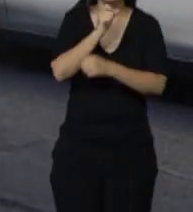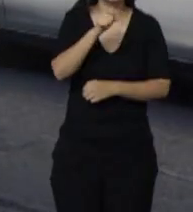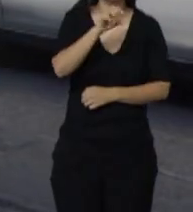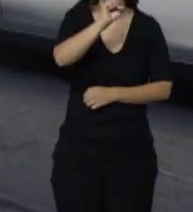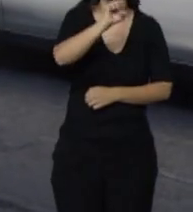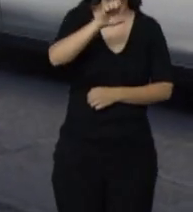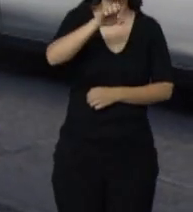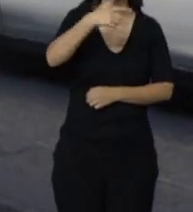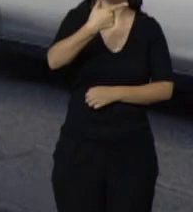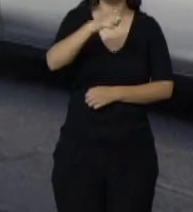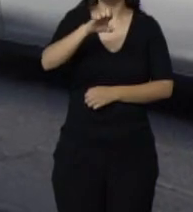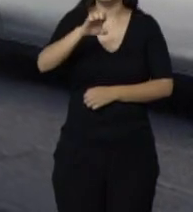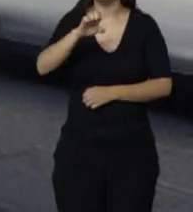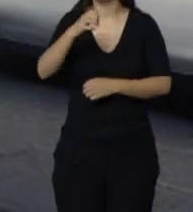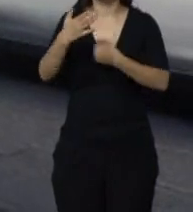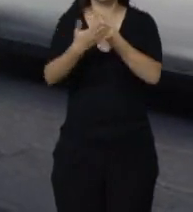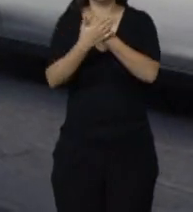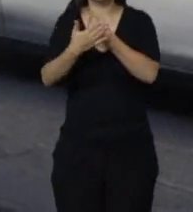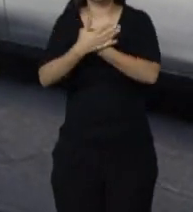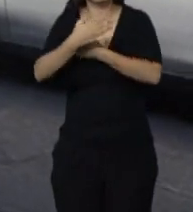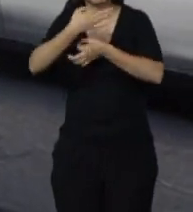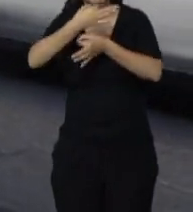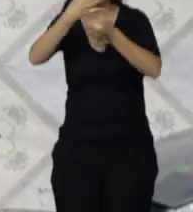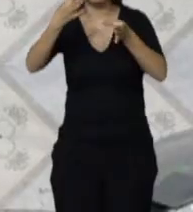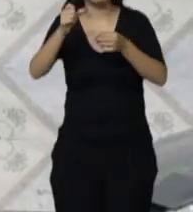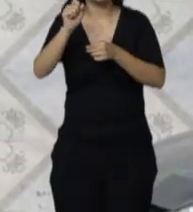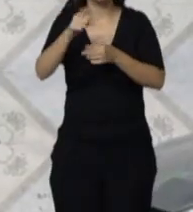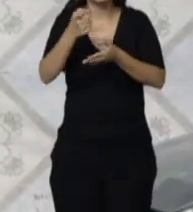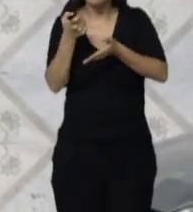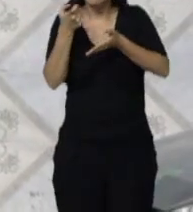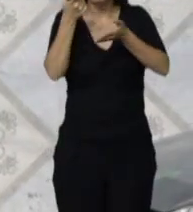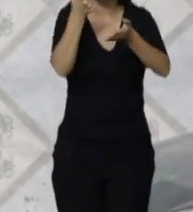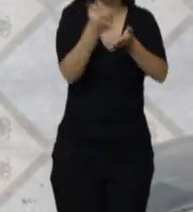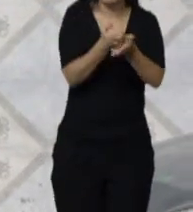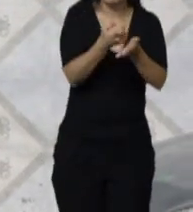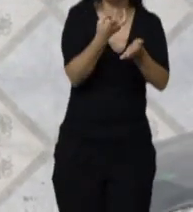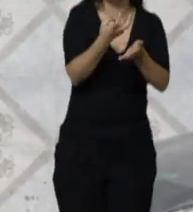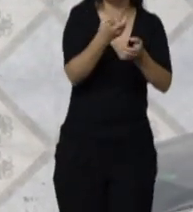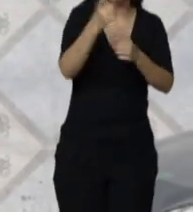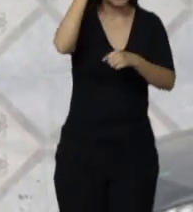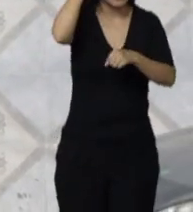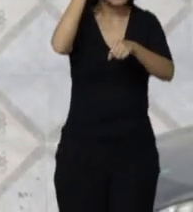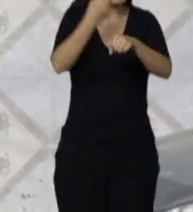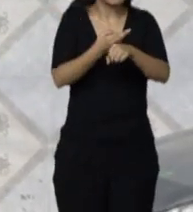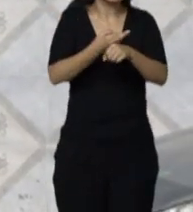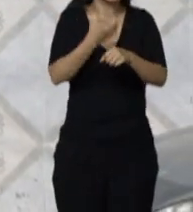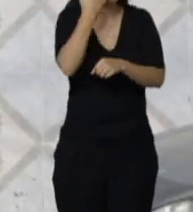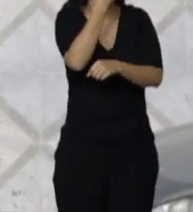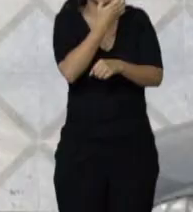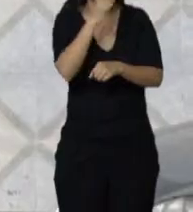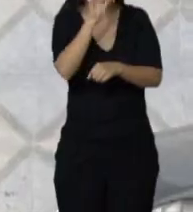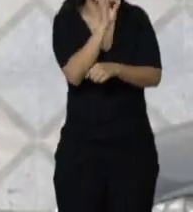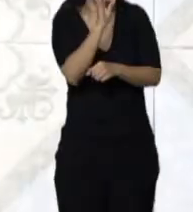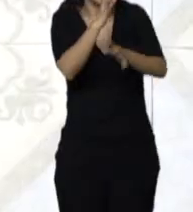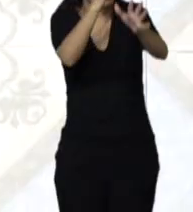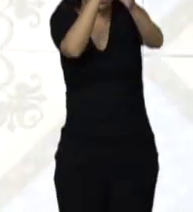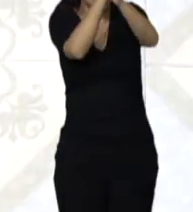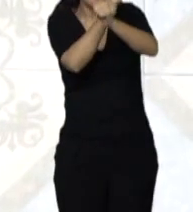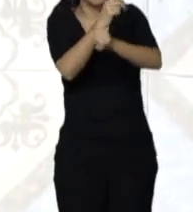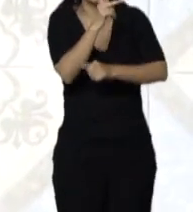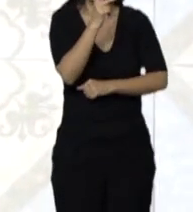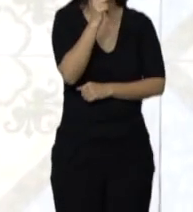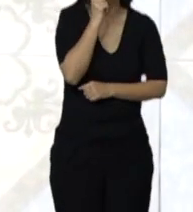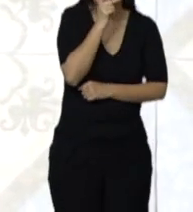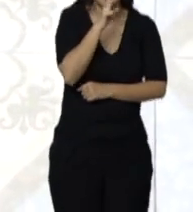finalmente dijo que en el tema de las colegiaturas hay voluntad por parte de los directivos de los planteles de buscar acuerdos con padres de